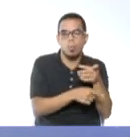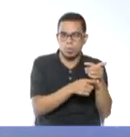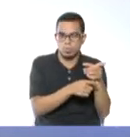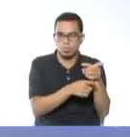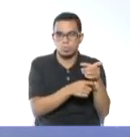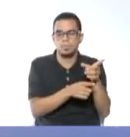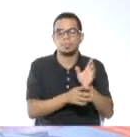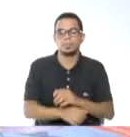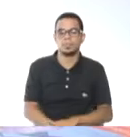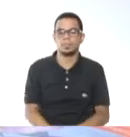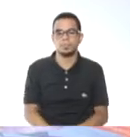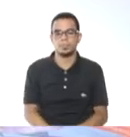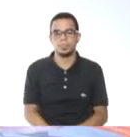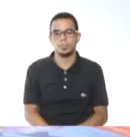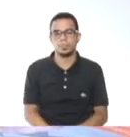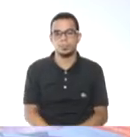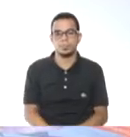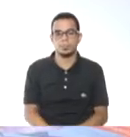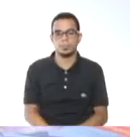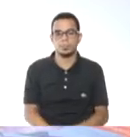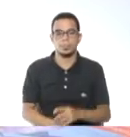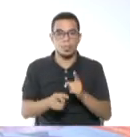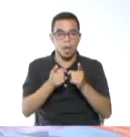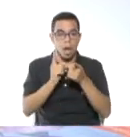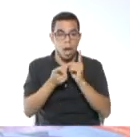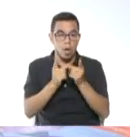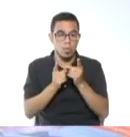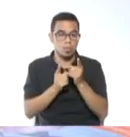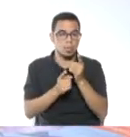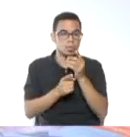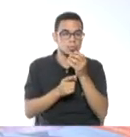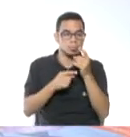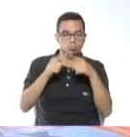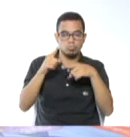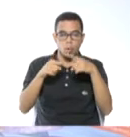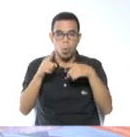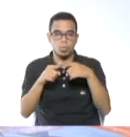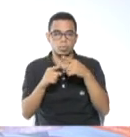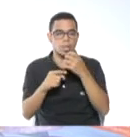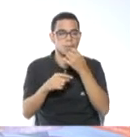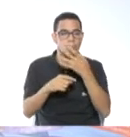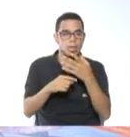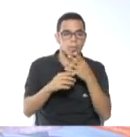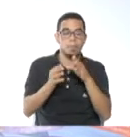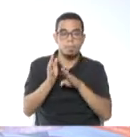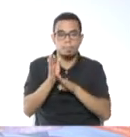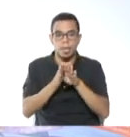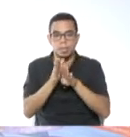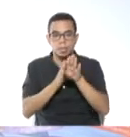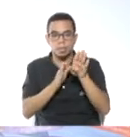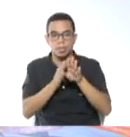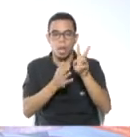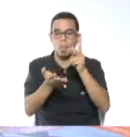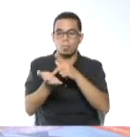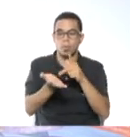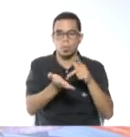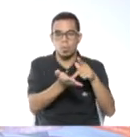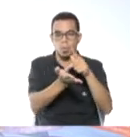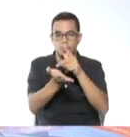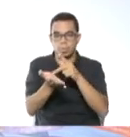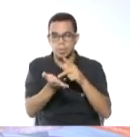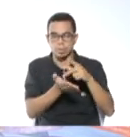Veamos a través de la siguiente lámina algunos elementos que debemos considerar al momento de querer desarrollar con cada uno de ellos